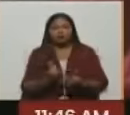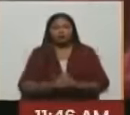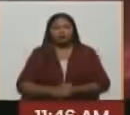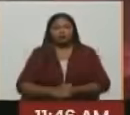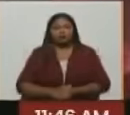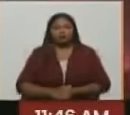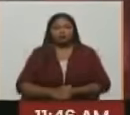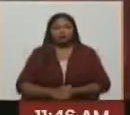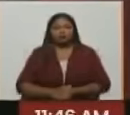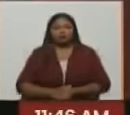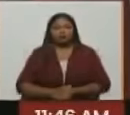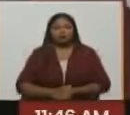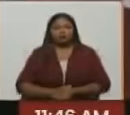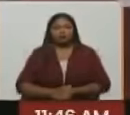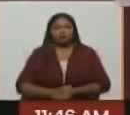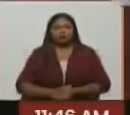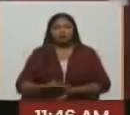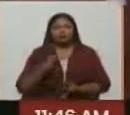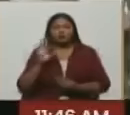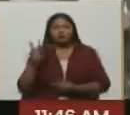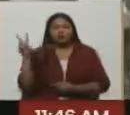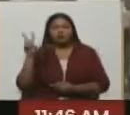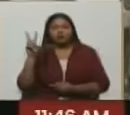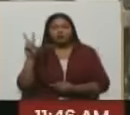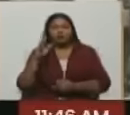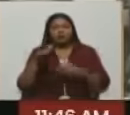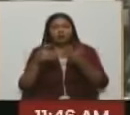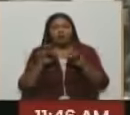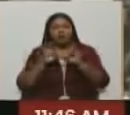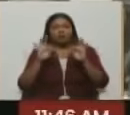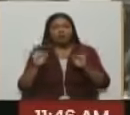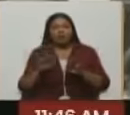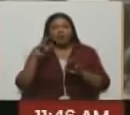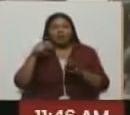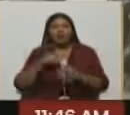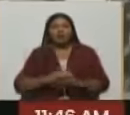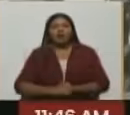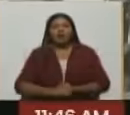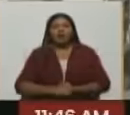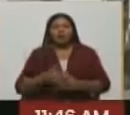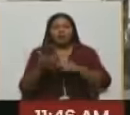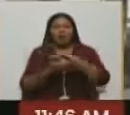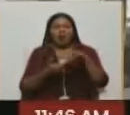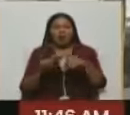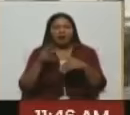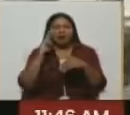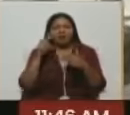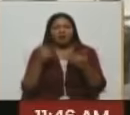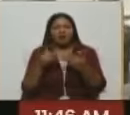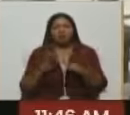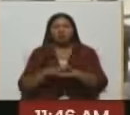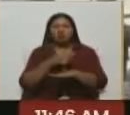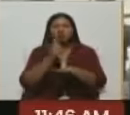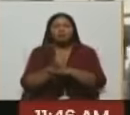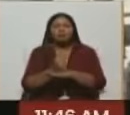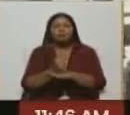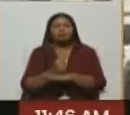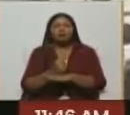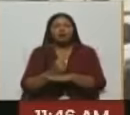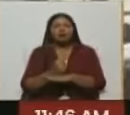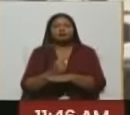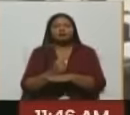la nación venezolana en medio de esa crisis producida por las sanciones y generar ¿qué?